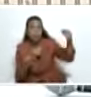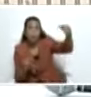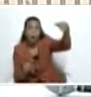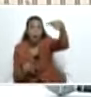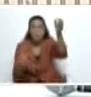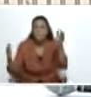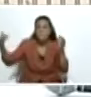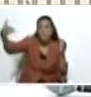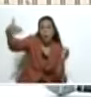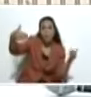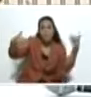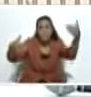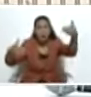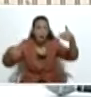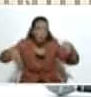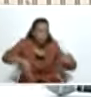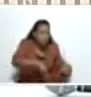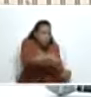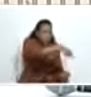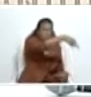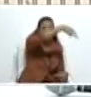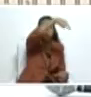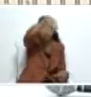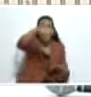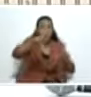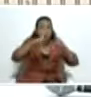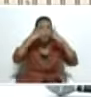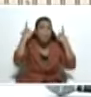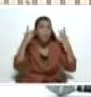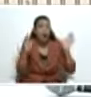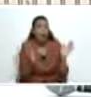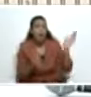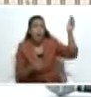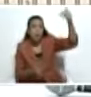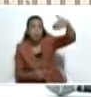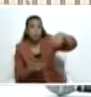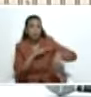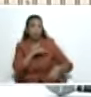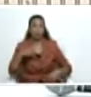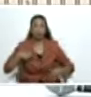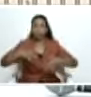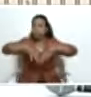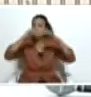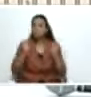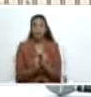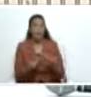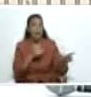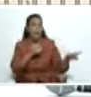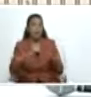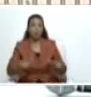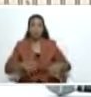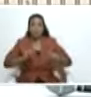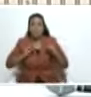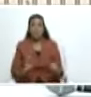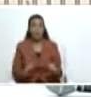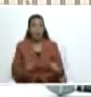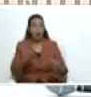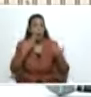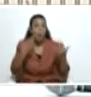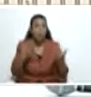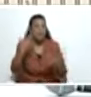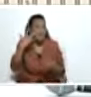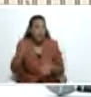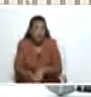unos barcos por Puerto Cabello, por La Guaira. Y nosotros nos preparamos, pues. Nosotros nos preparamos, creo